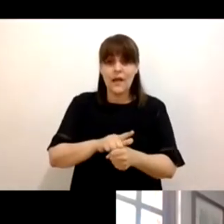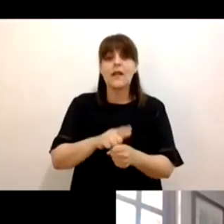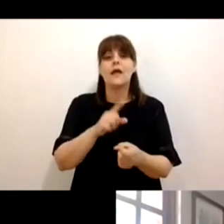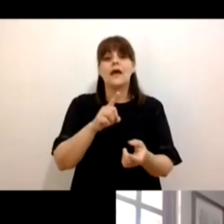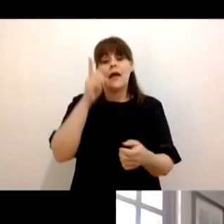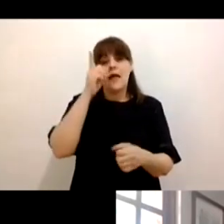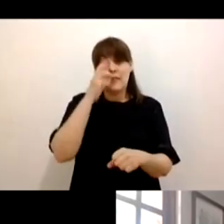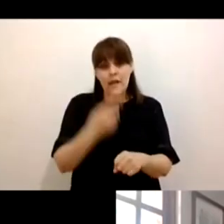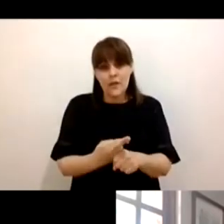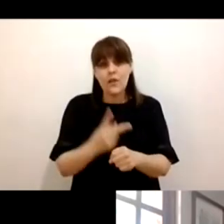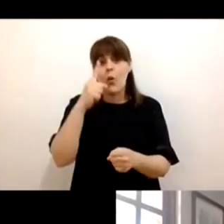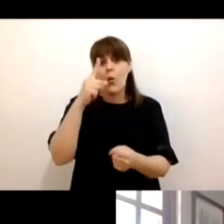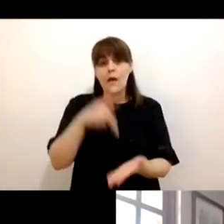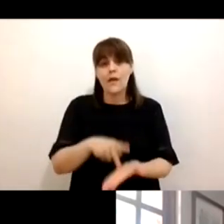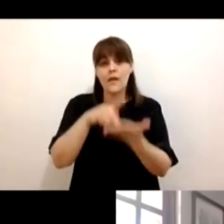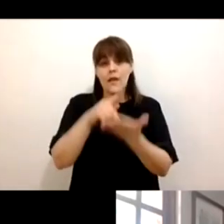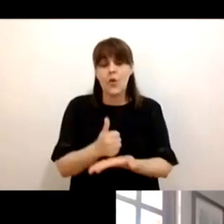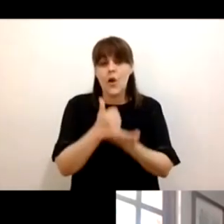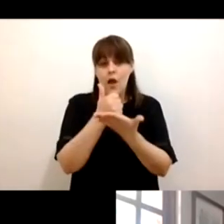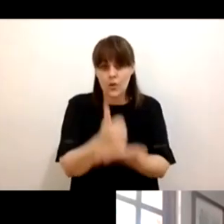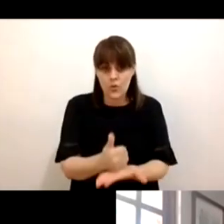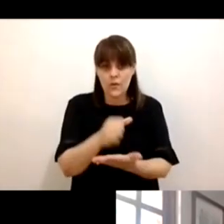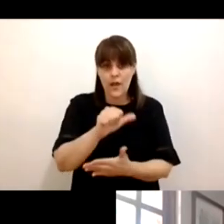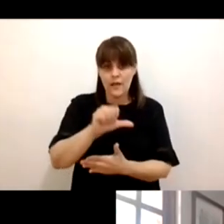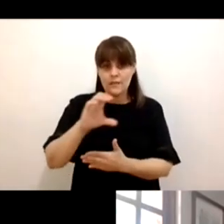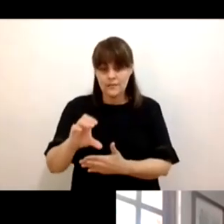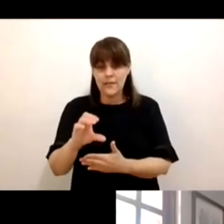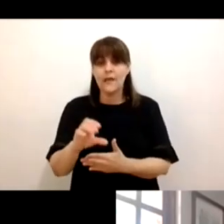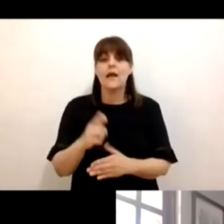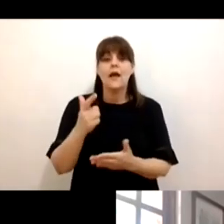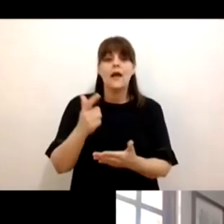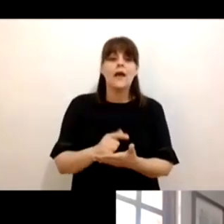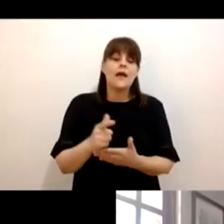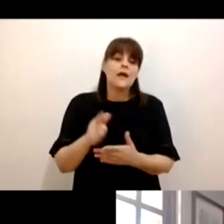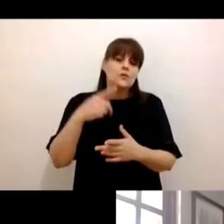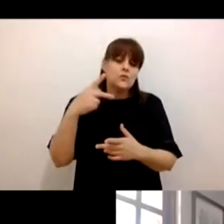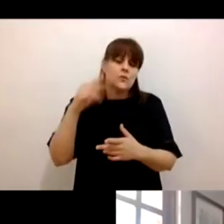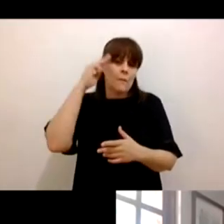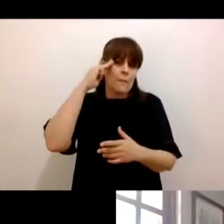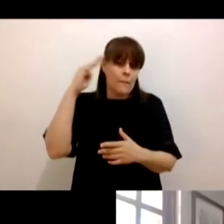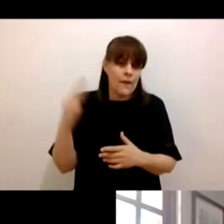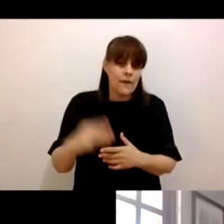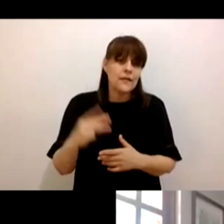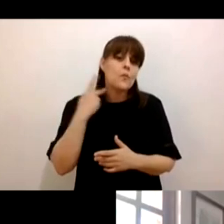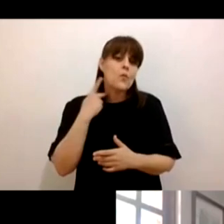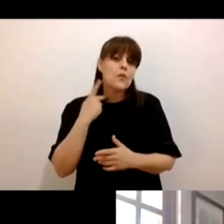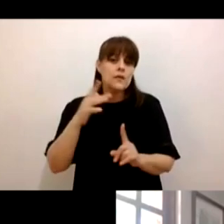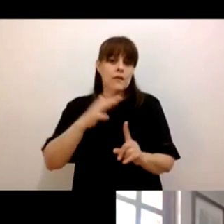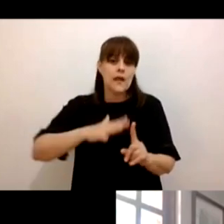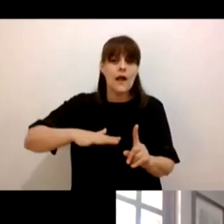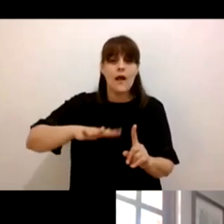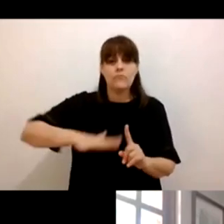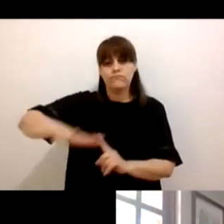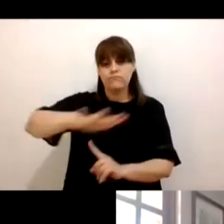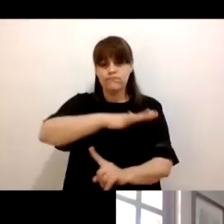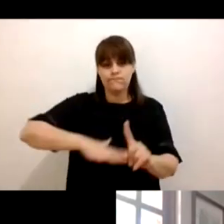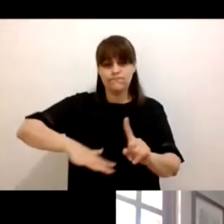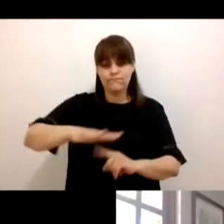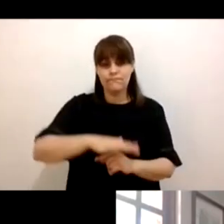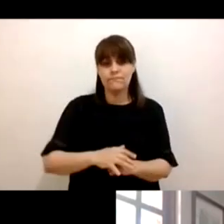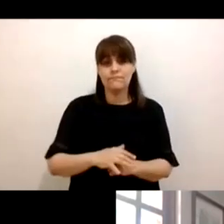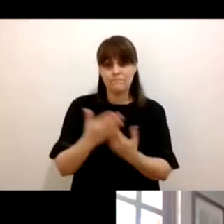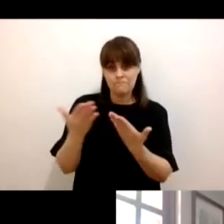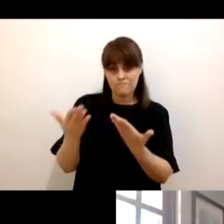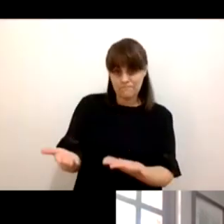es licenciada en ciencia política y relaciones internacionales y cuenta con un máster en política pública entonces bueno Aranzasú Alonso